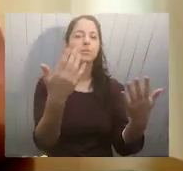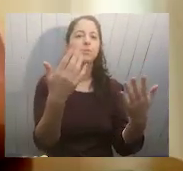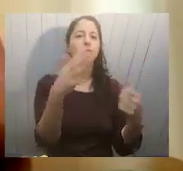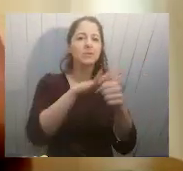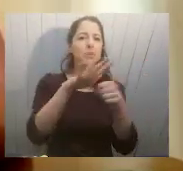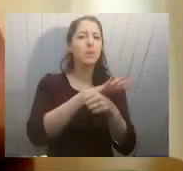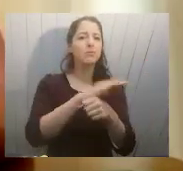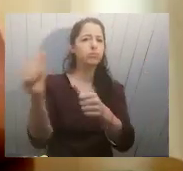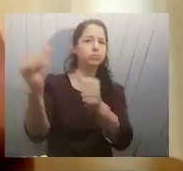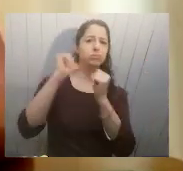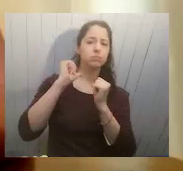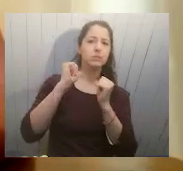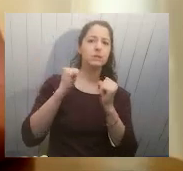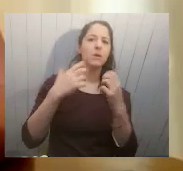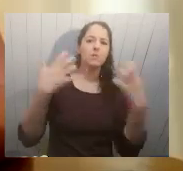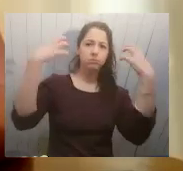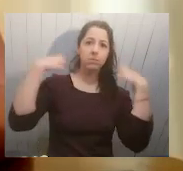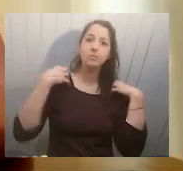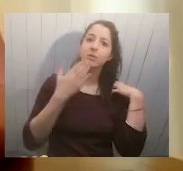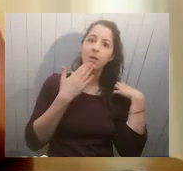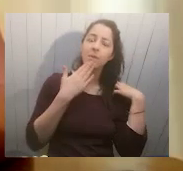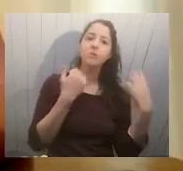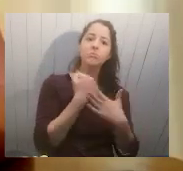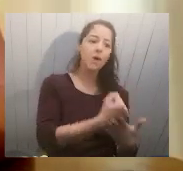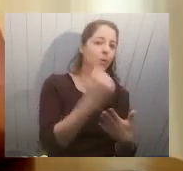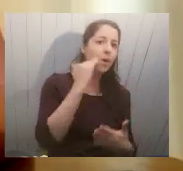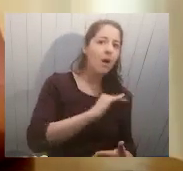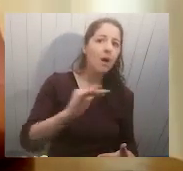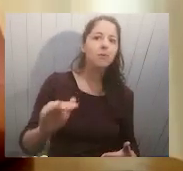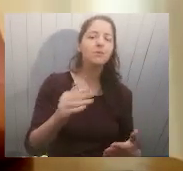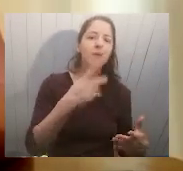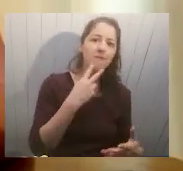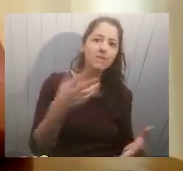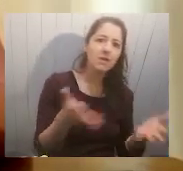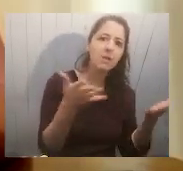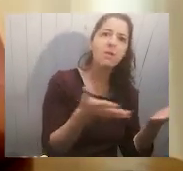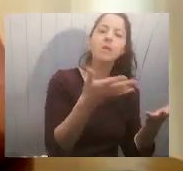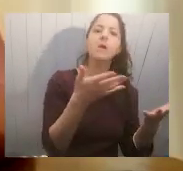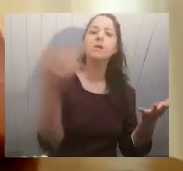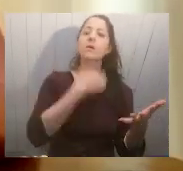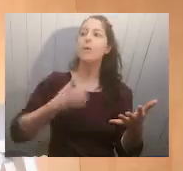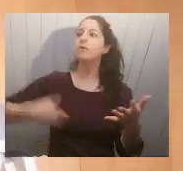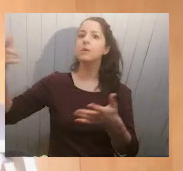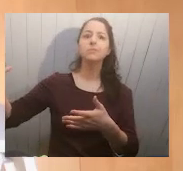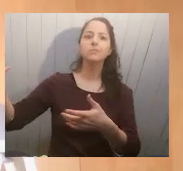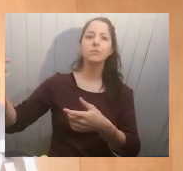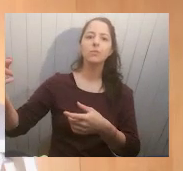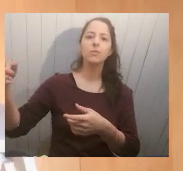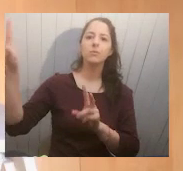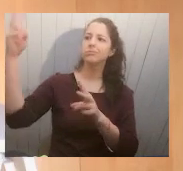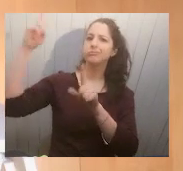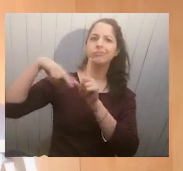escenario sumamente adverso y con el peso de sostener la vida cuando quienes nos gobiernan la desprecian.